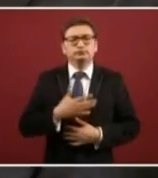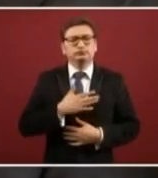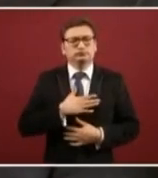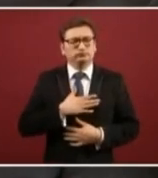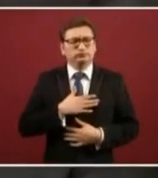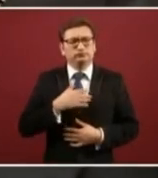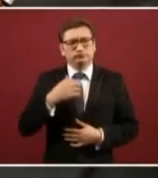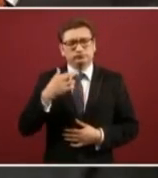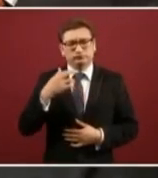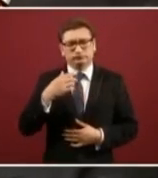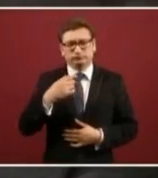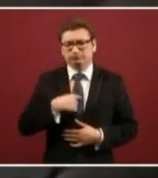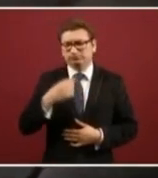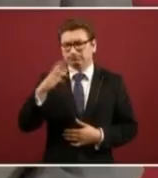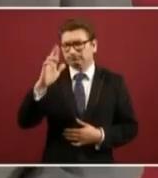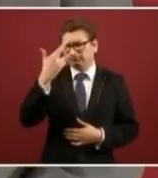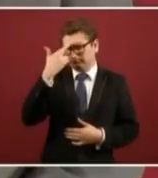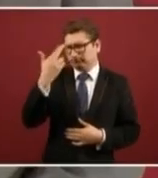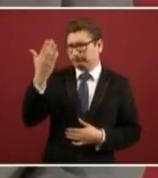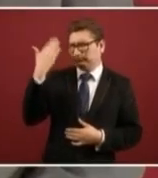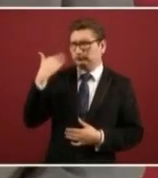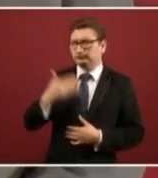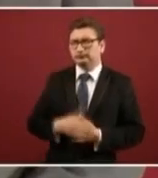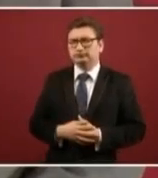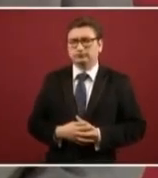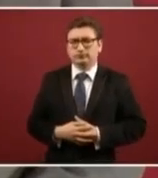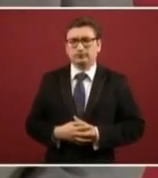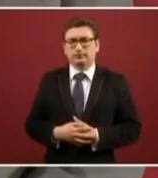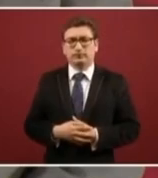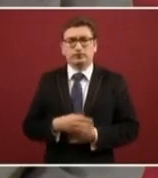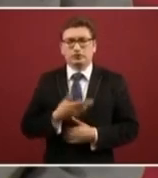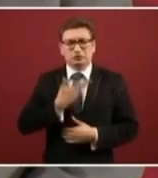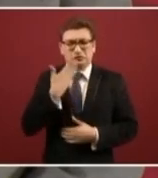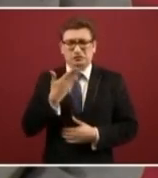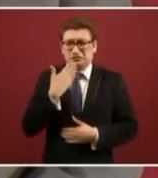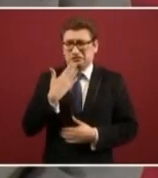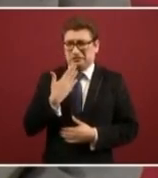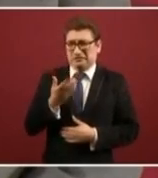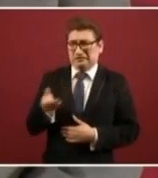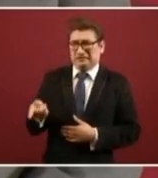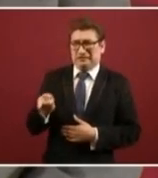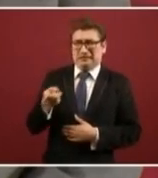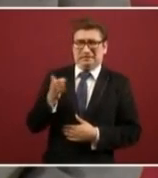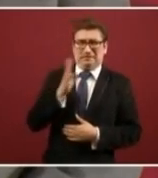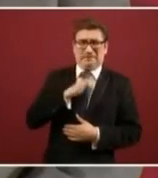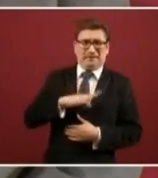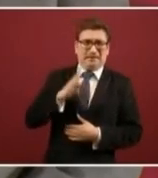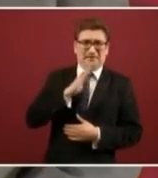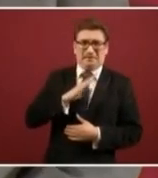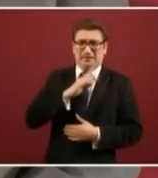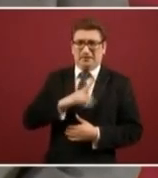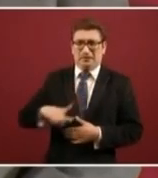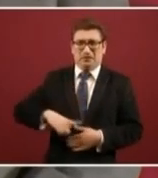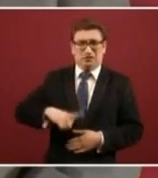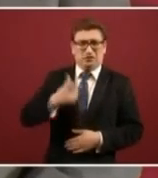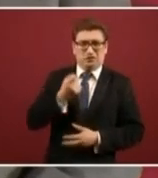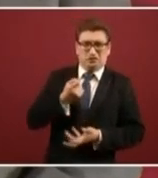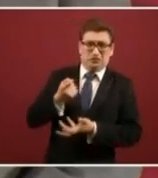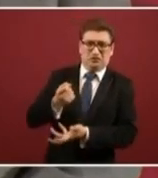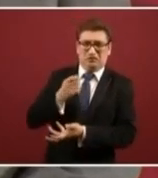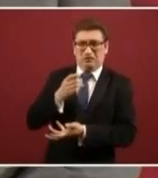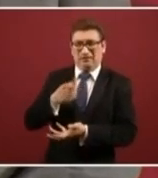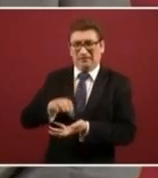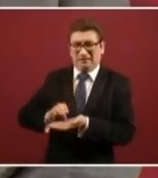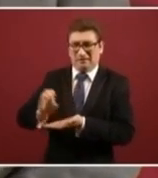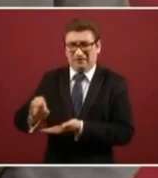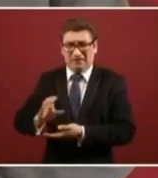recuerdo que se satanizó el subsidio. Llegó el momento en que